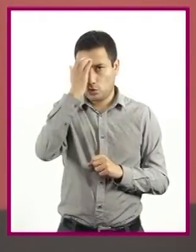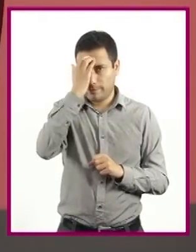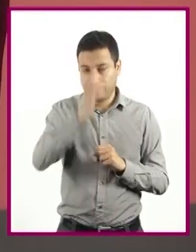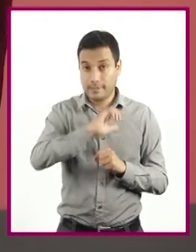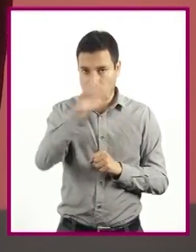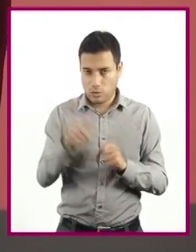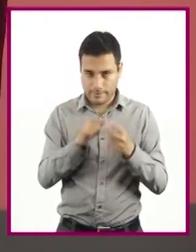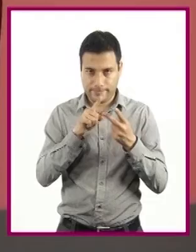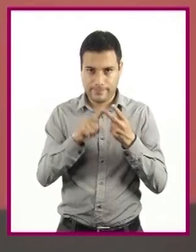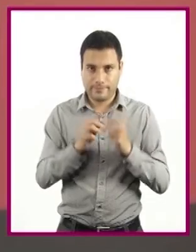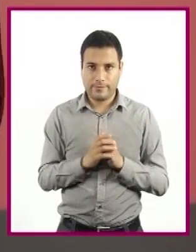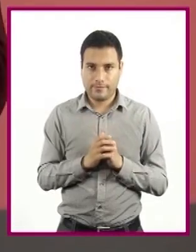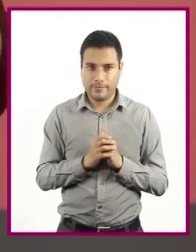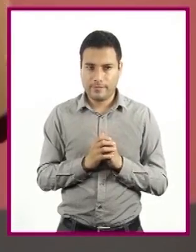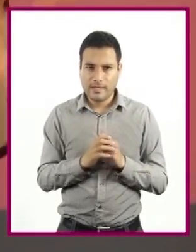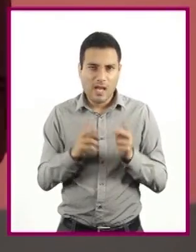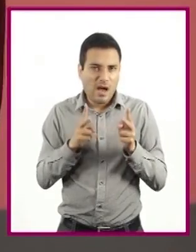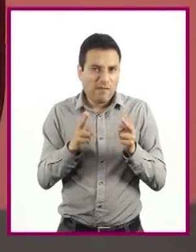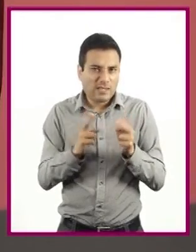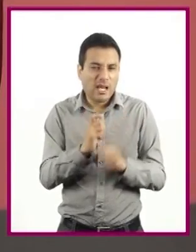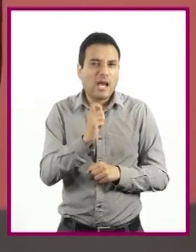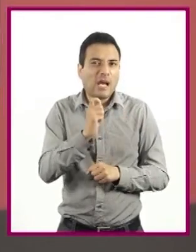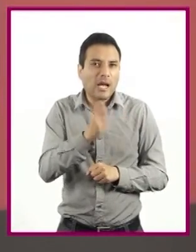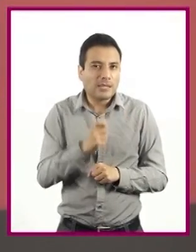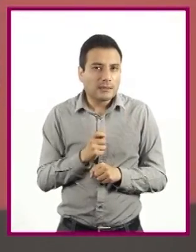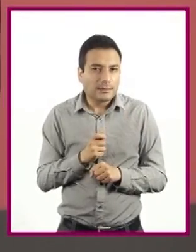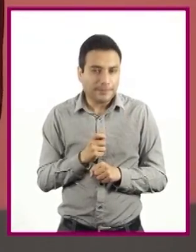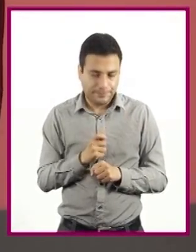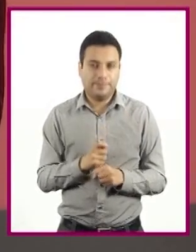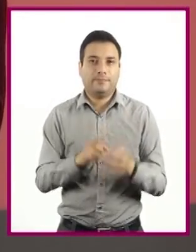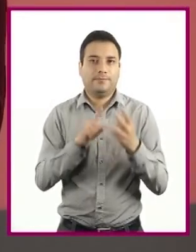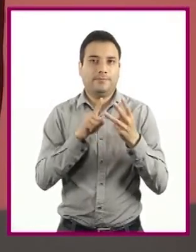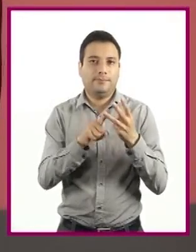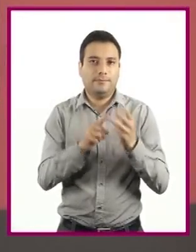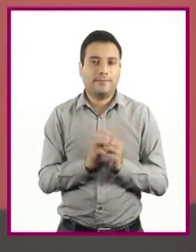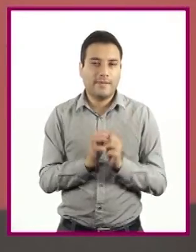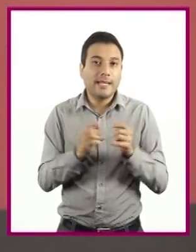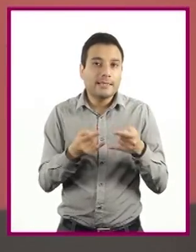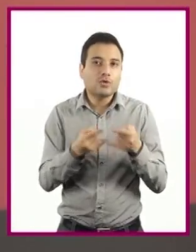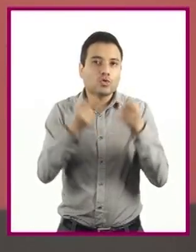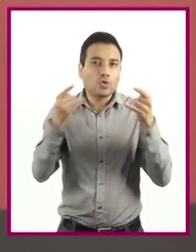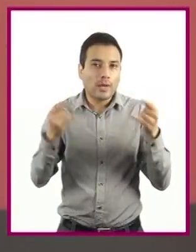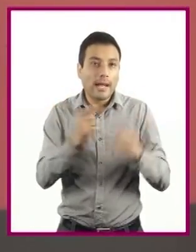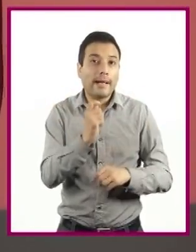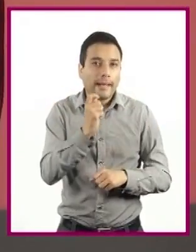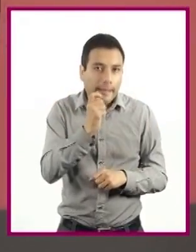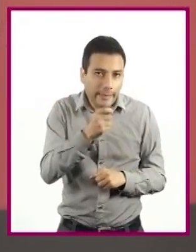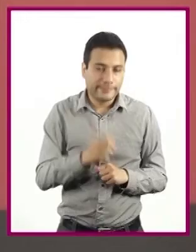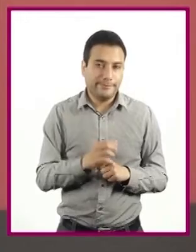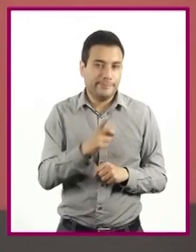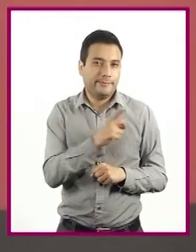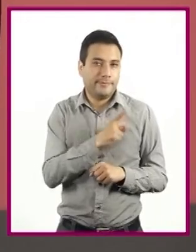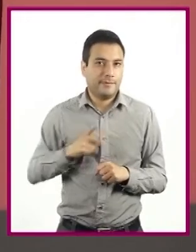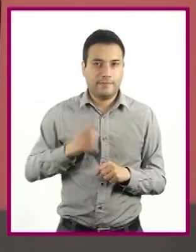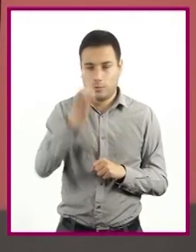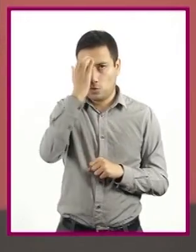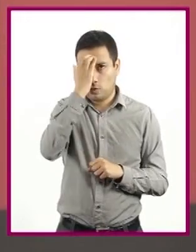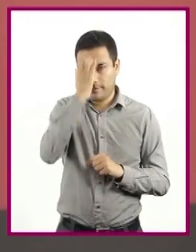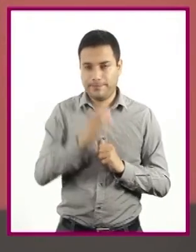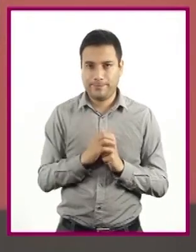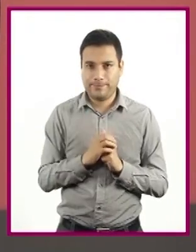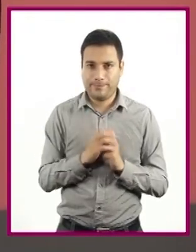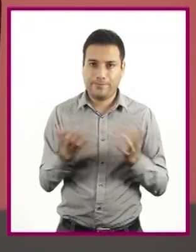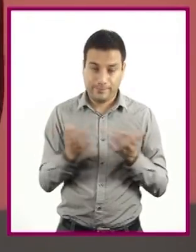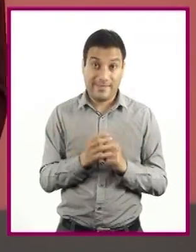Segundo, el significado de la frase en su totalidad. Y tercero, la historia que está detrás de cada proverbio. En